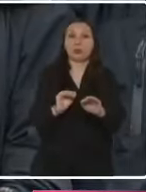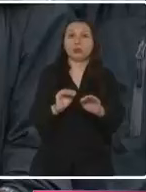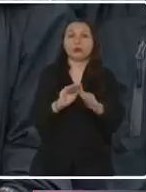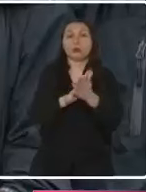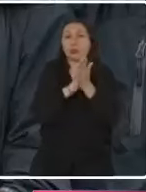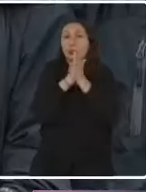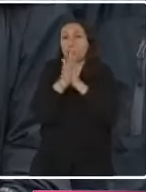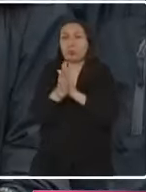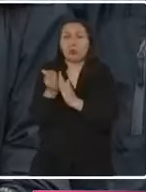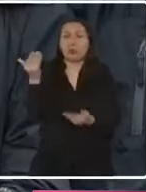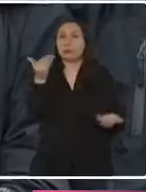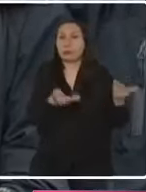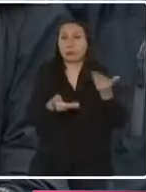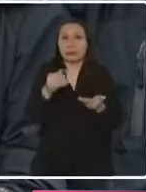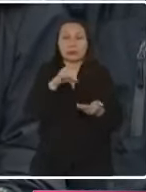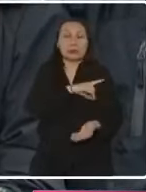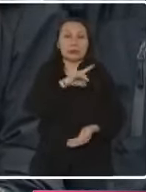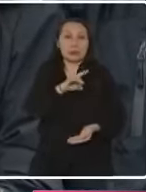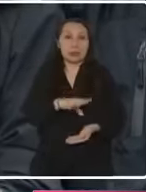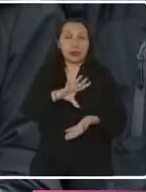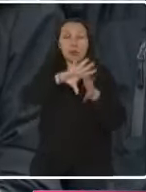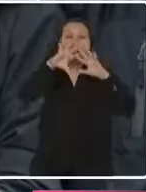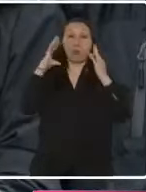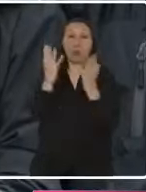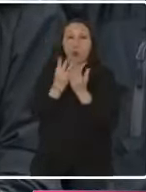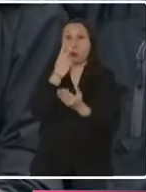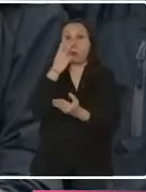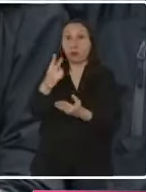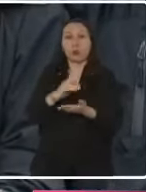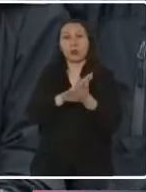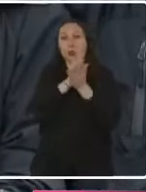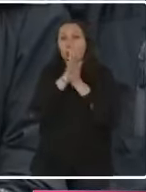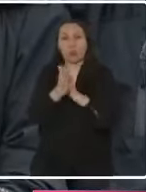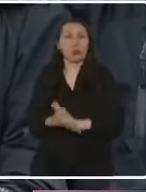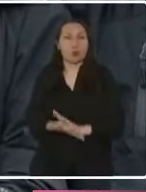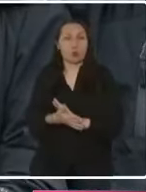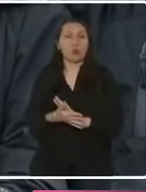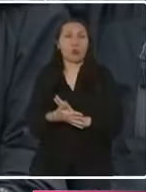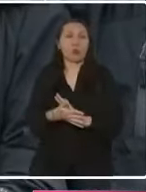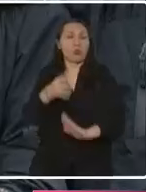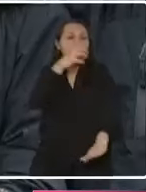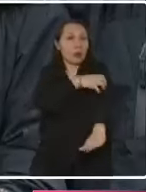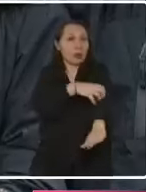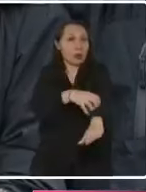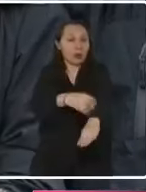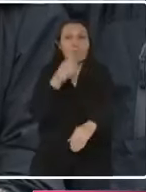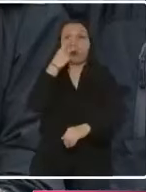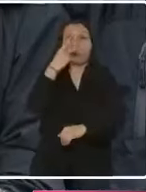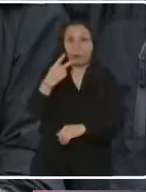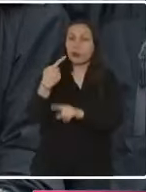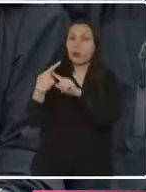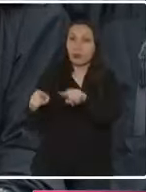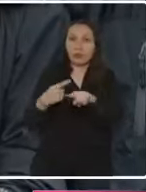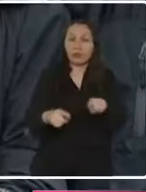desde todas partes del país y del mundo. Hemos visto como en todas las regiones, me ha tocado verlo